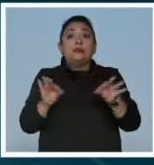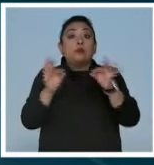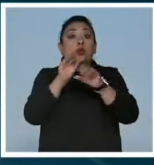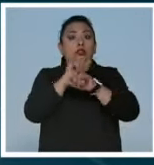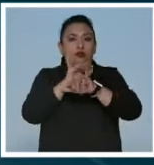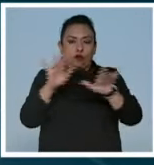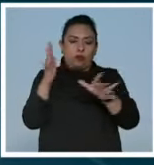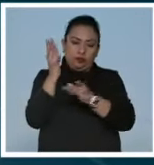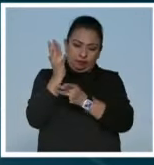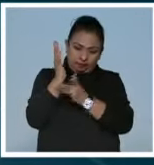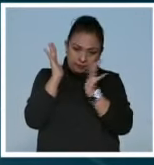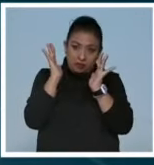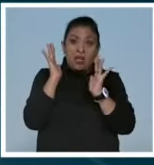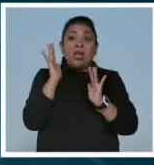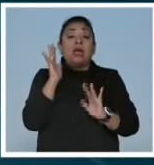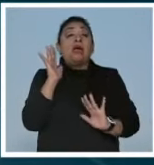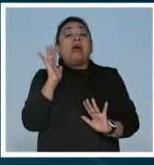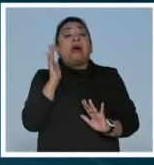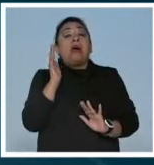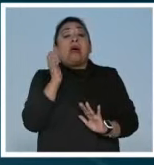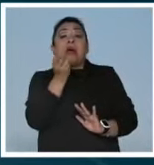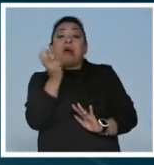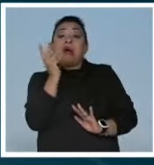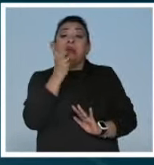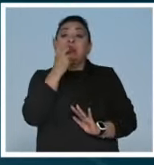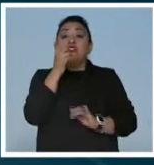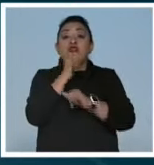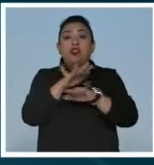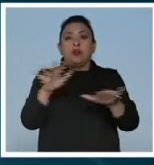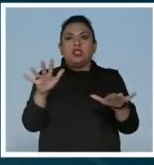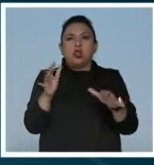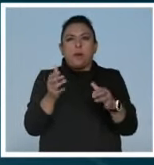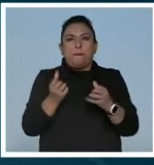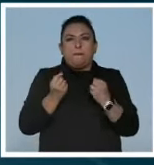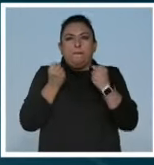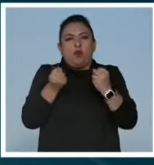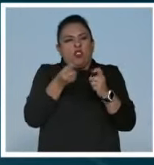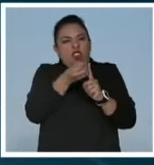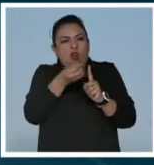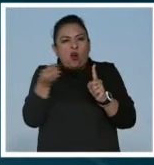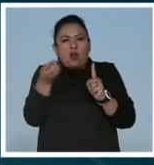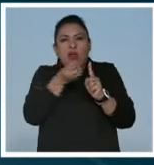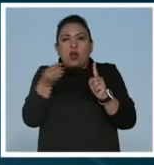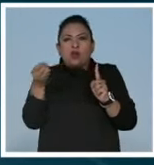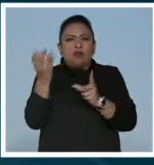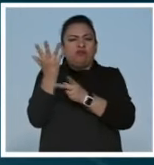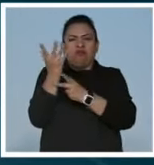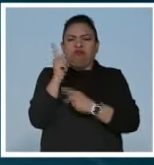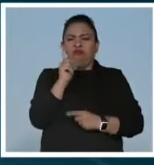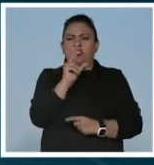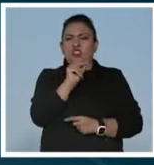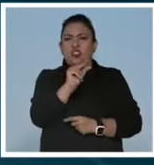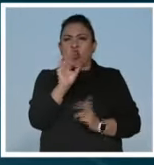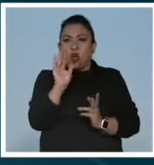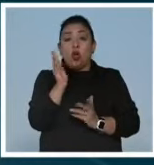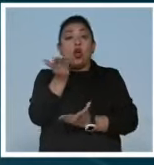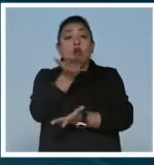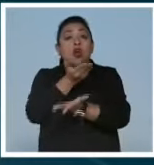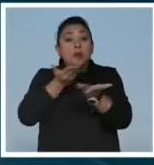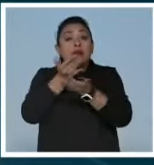información. Se suele decir que la información es poder organizativo, pero él decía no,